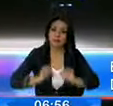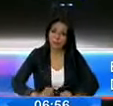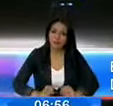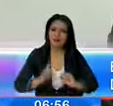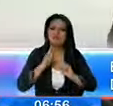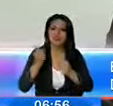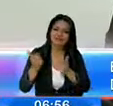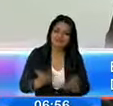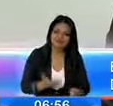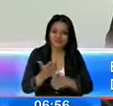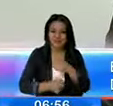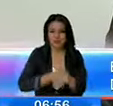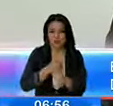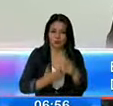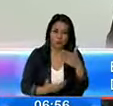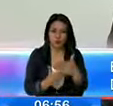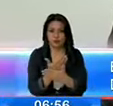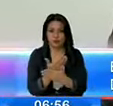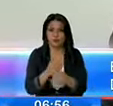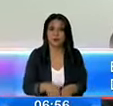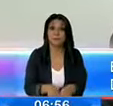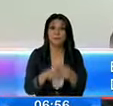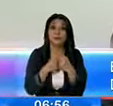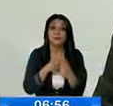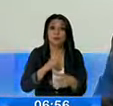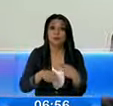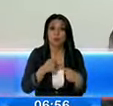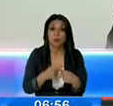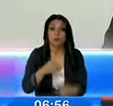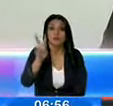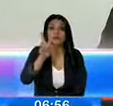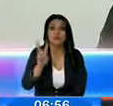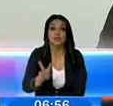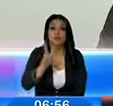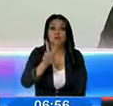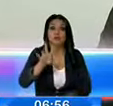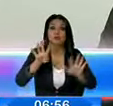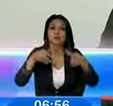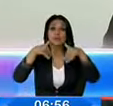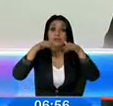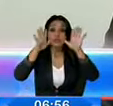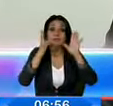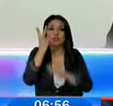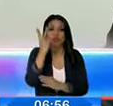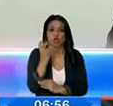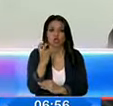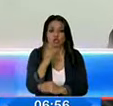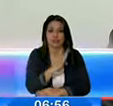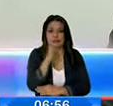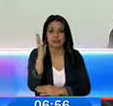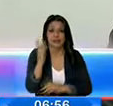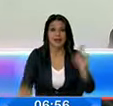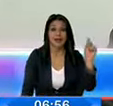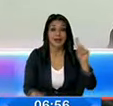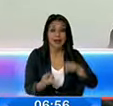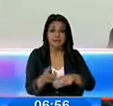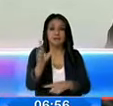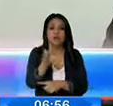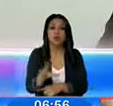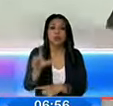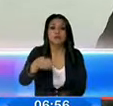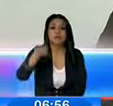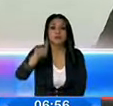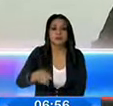el año nuevo. ¿Cuándo inicia nuestro operativo? El viernes 29 de diciembre a partir de las 12 horas y fecha de finalización el lunes